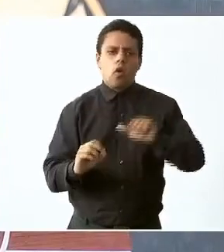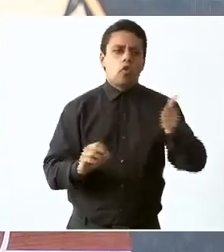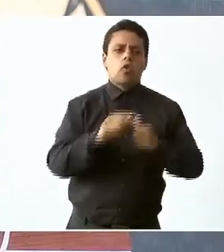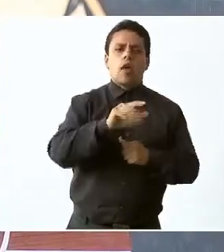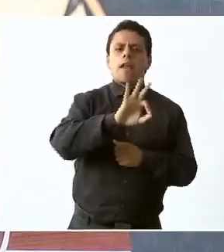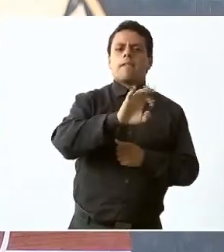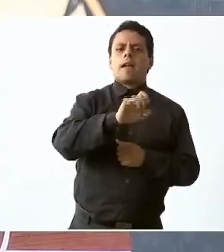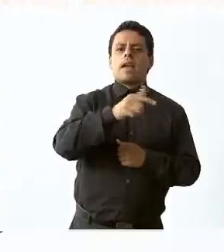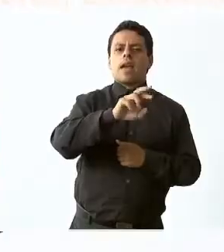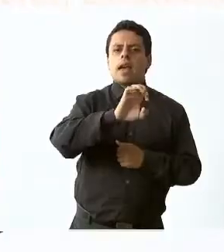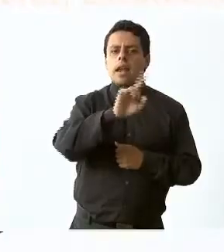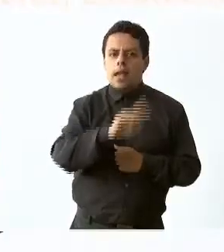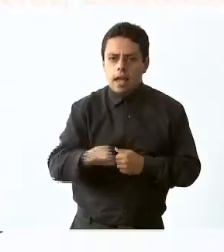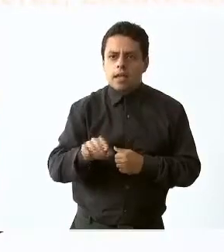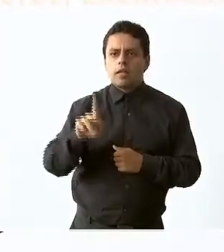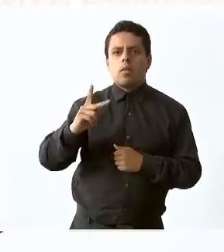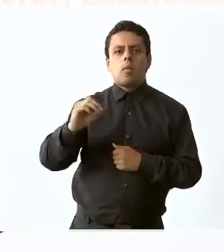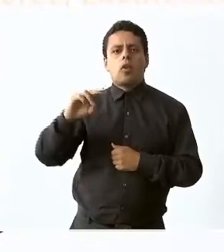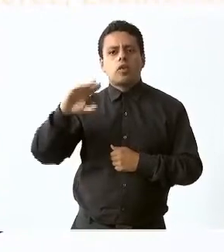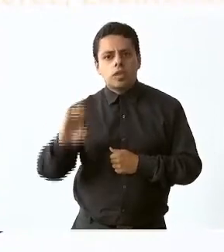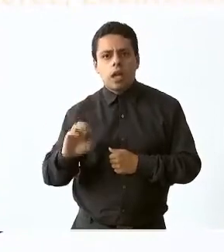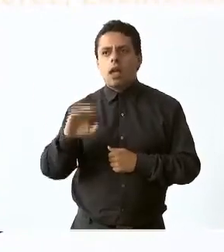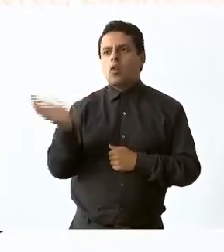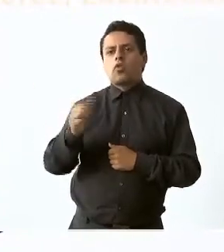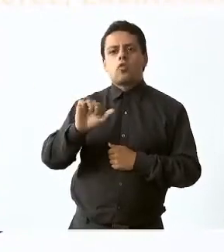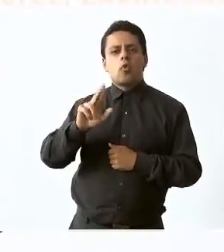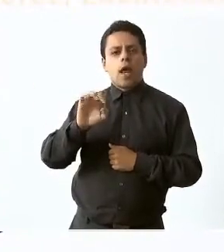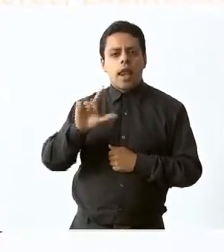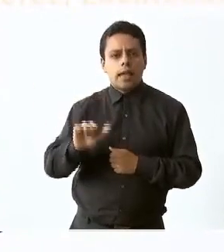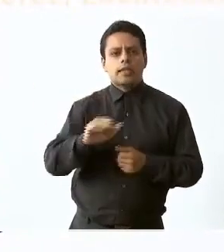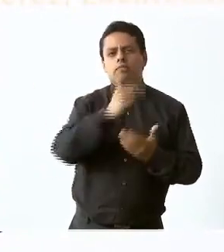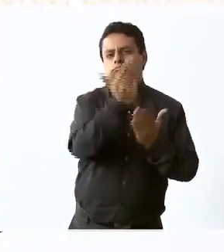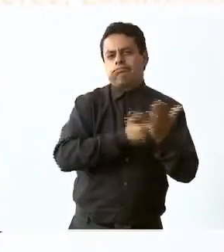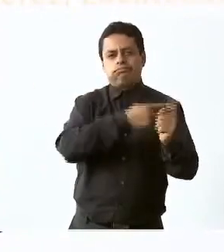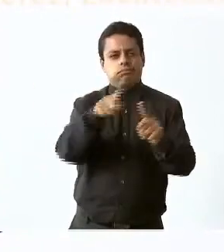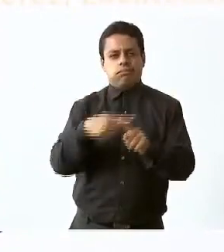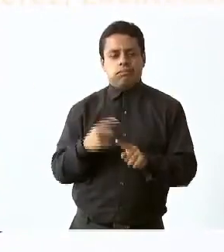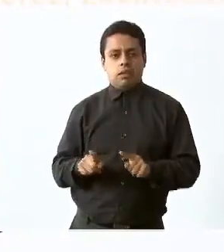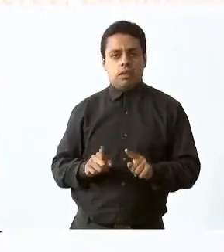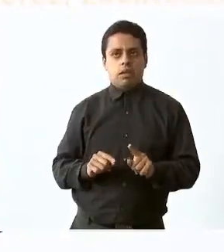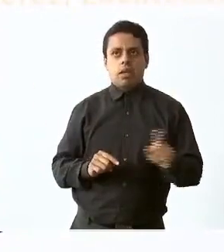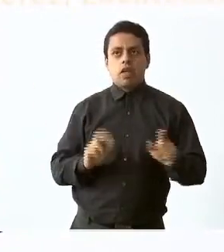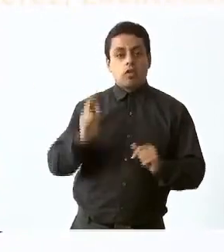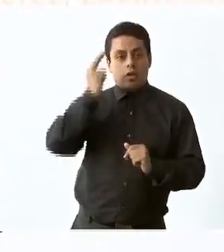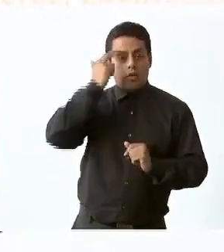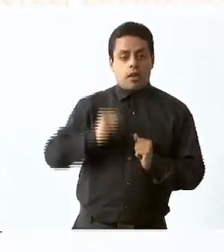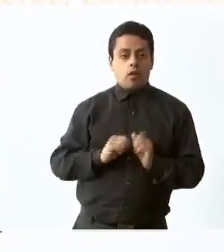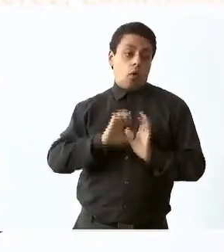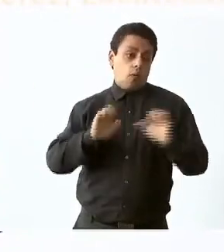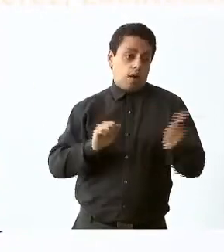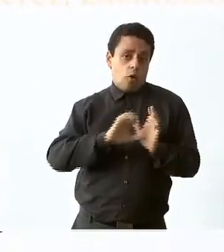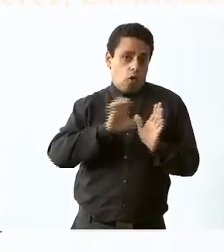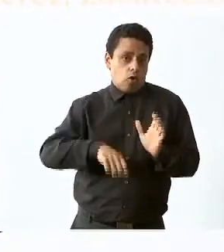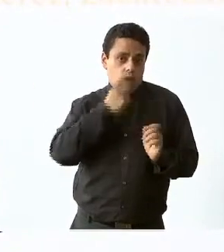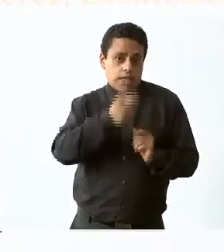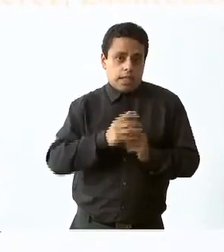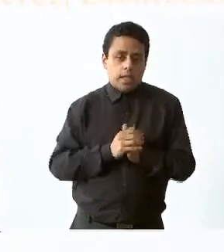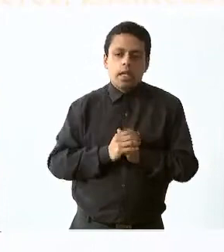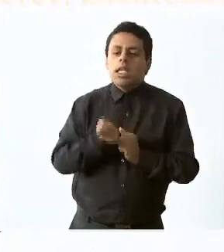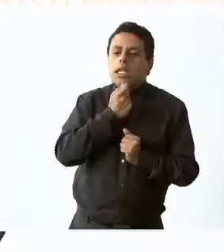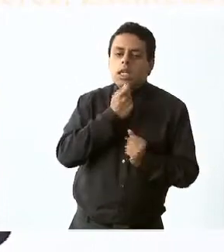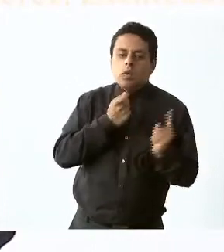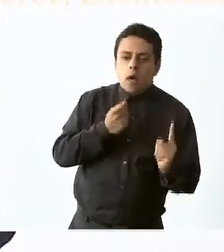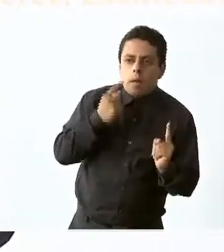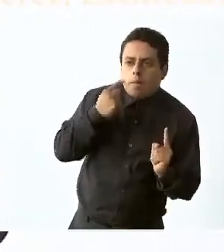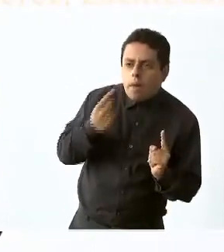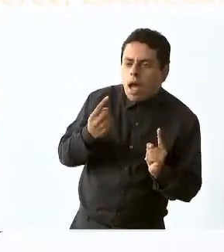Felgueres, Ponce, Ruelas. Otra voz homenajeándolo diría: un niño que descifra la metáfora de un